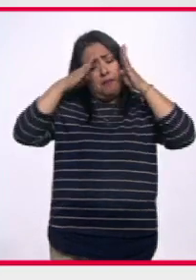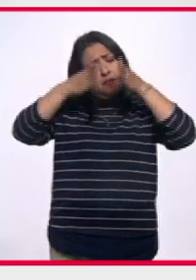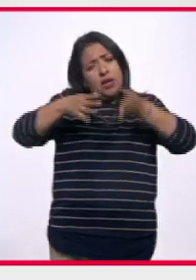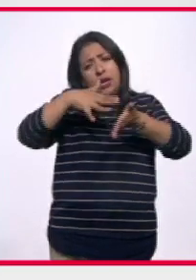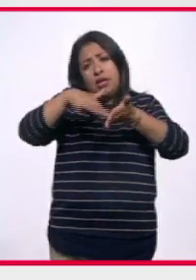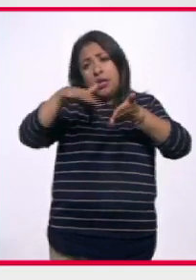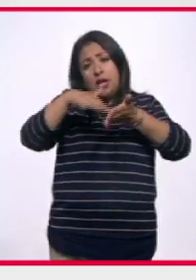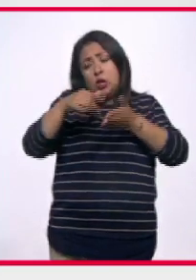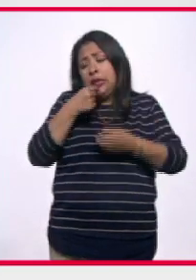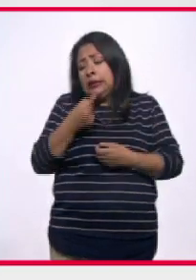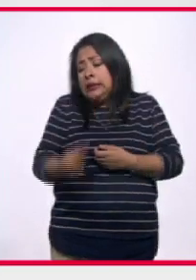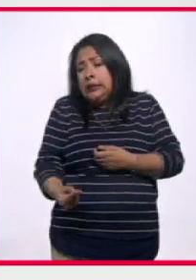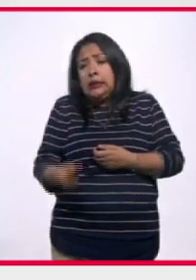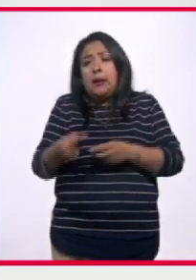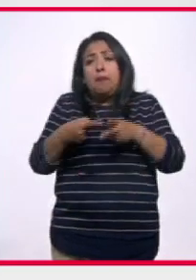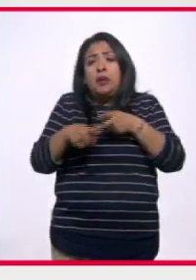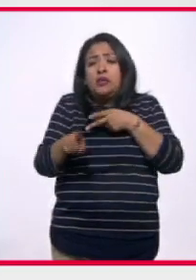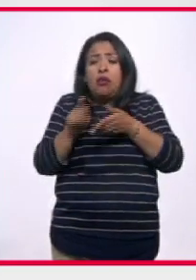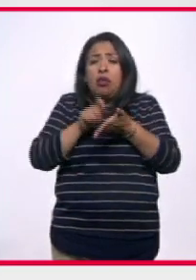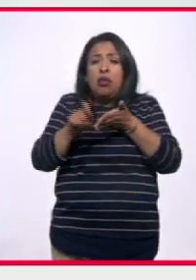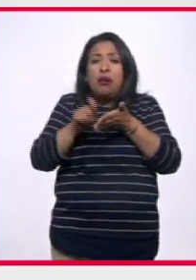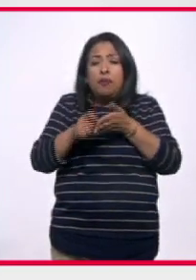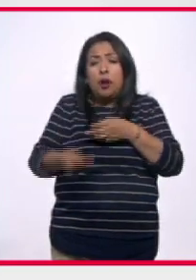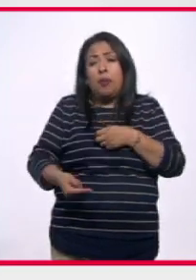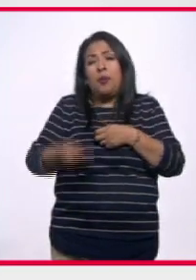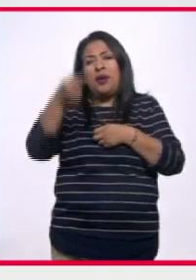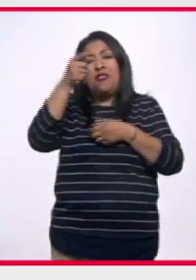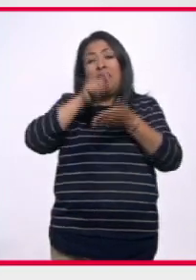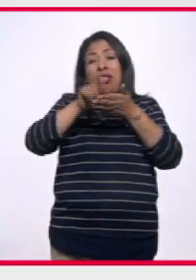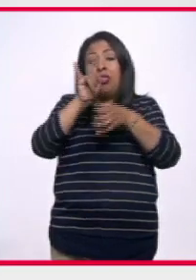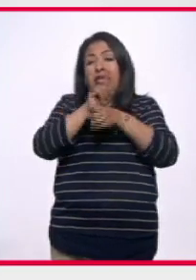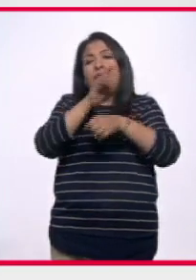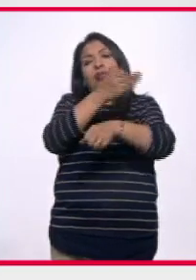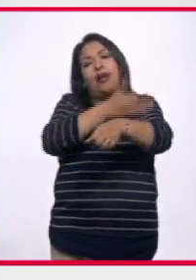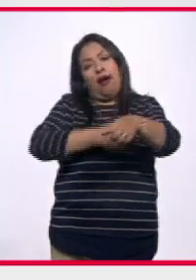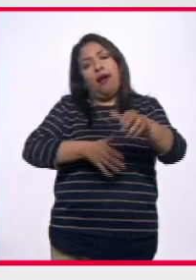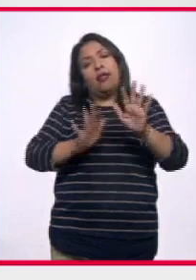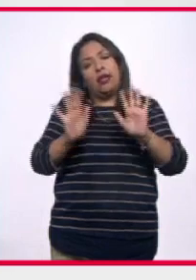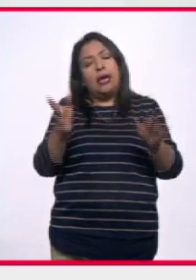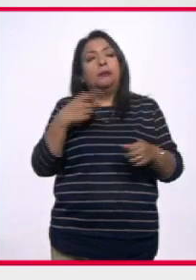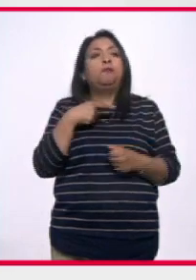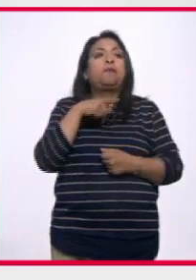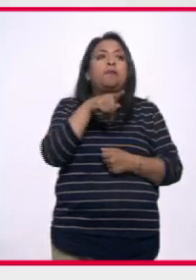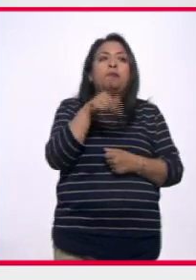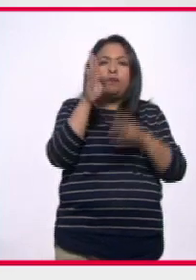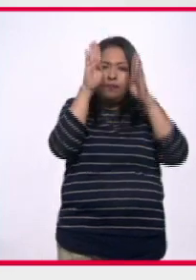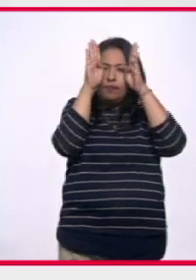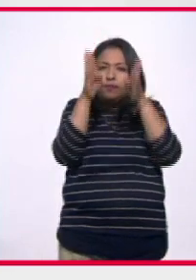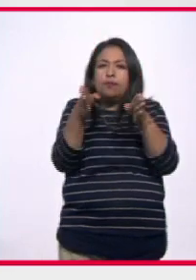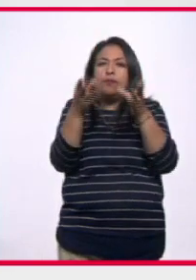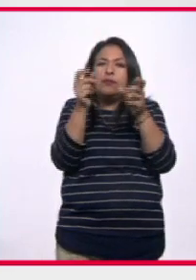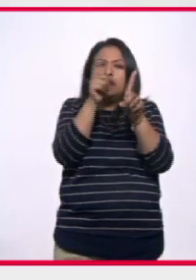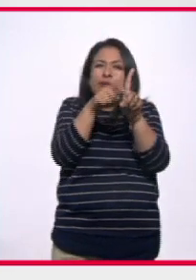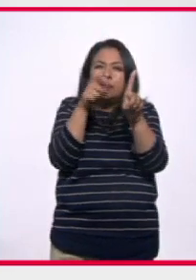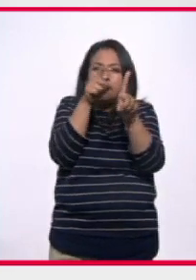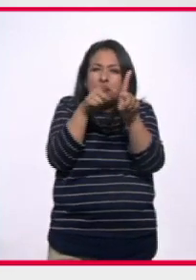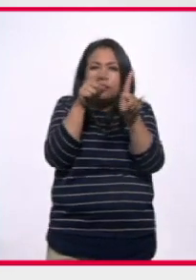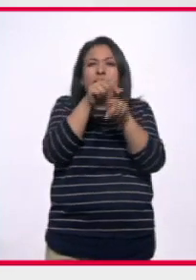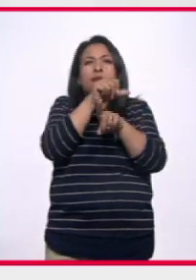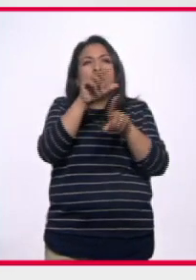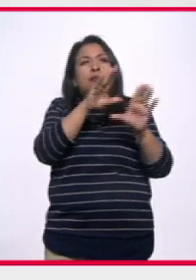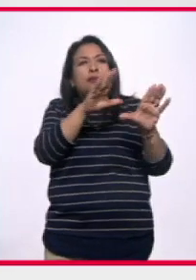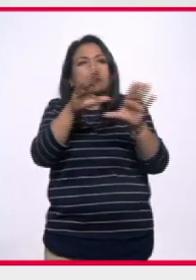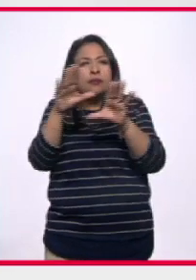empecé a escribir ficción ya tarde sobre todo te has dedicado también mucho a la crítica a la